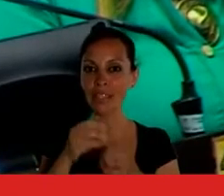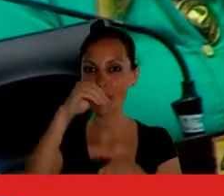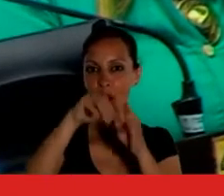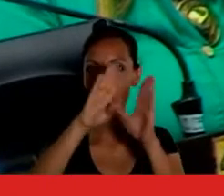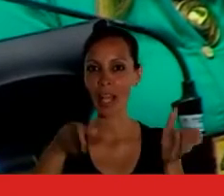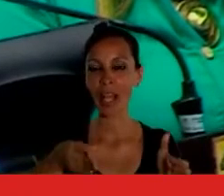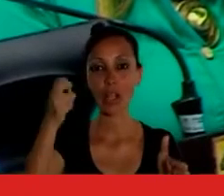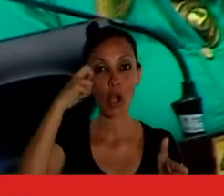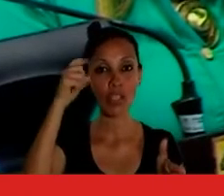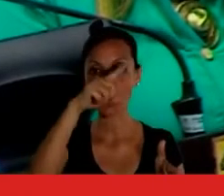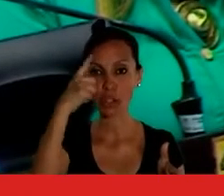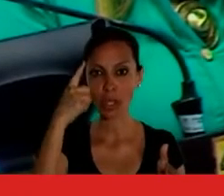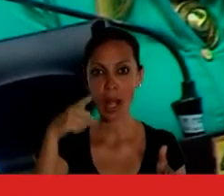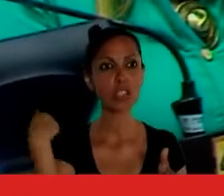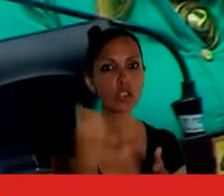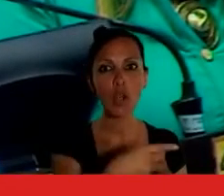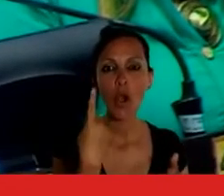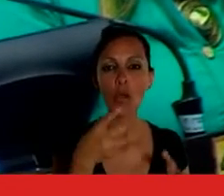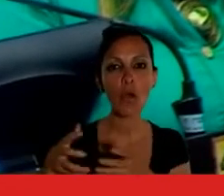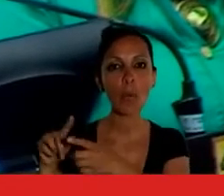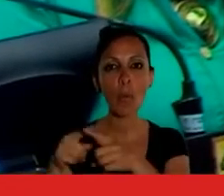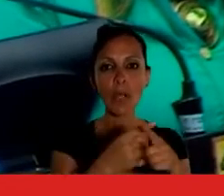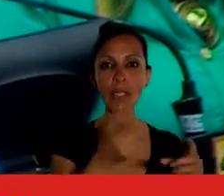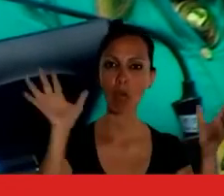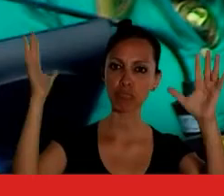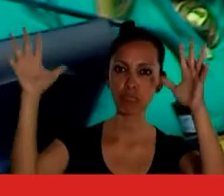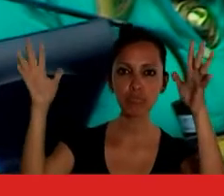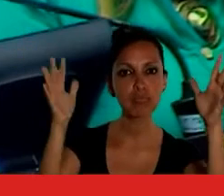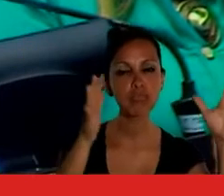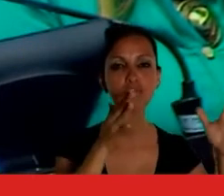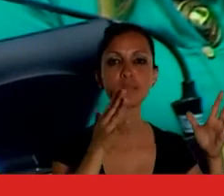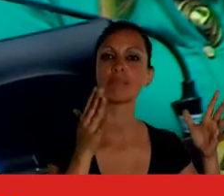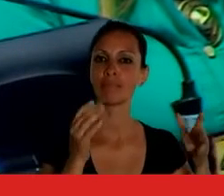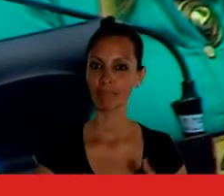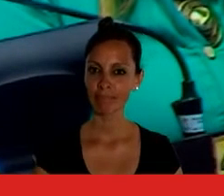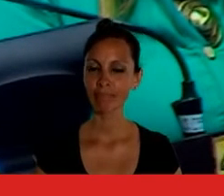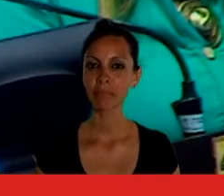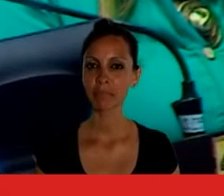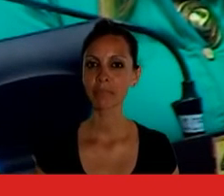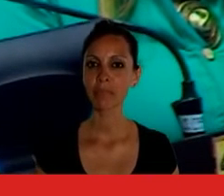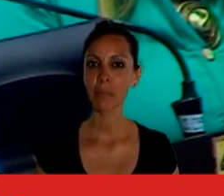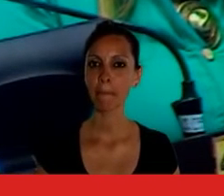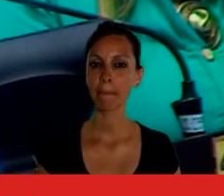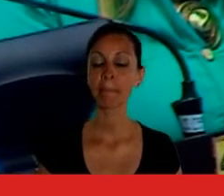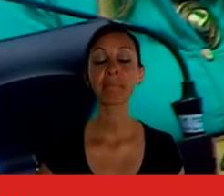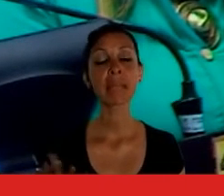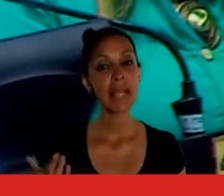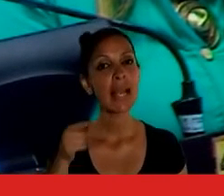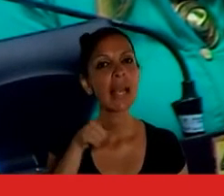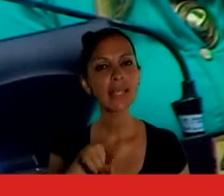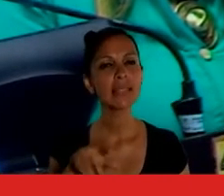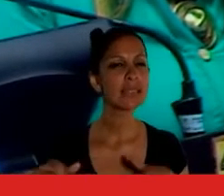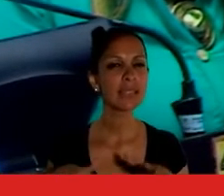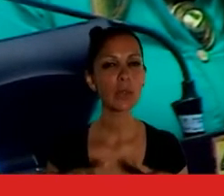Fue aplaudido por todos los bloques del oficialismo y de la oposición. Y eso ocurrió